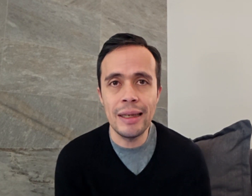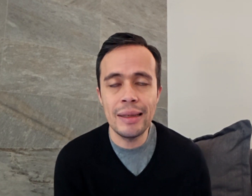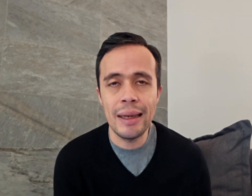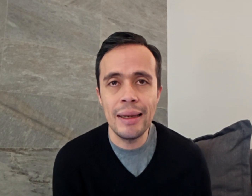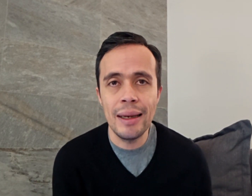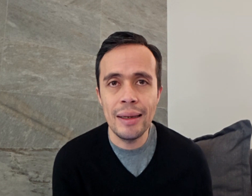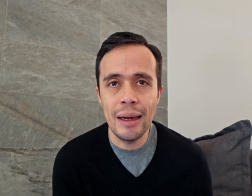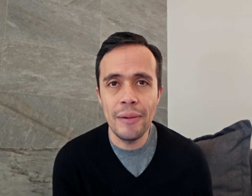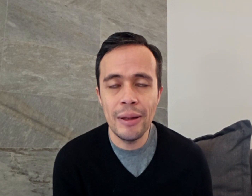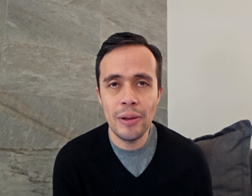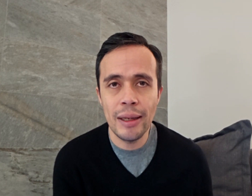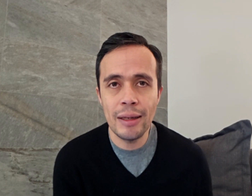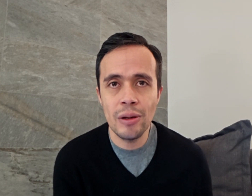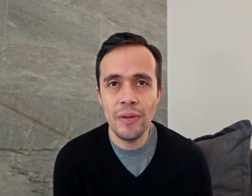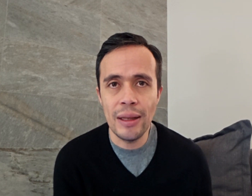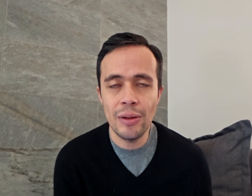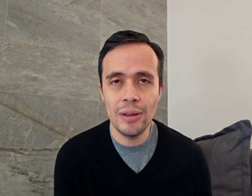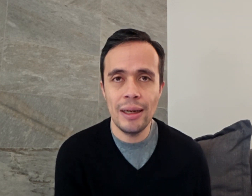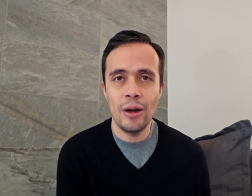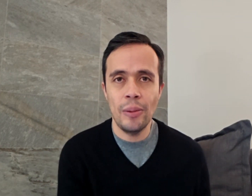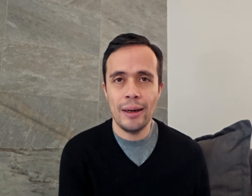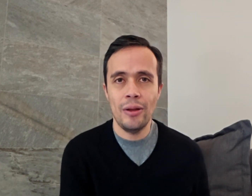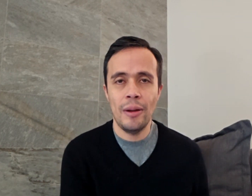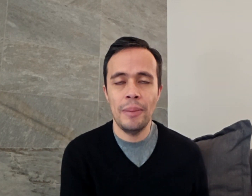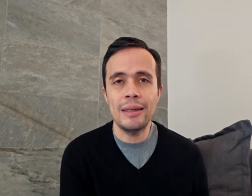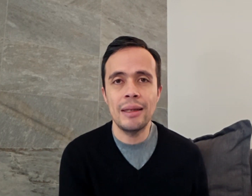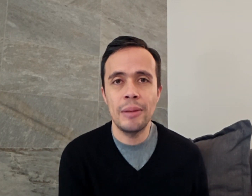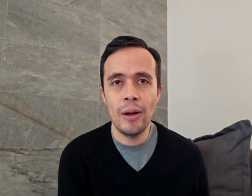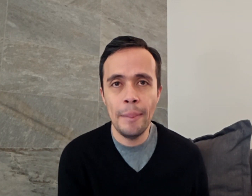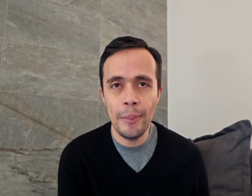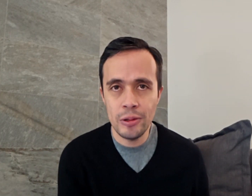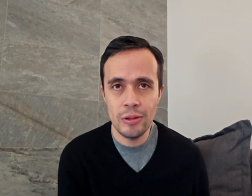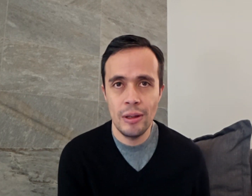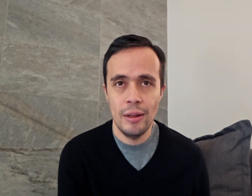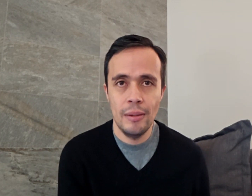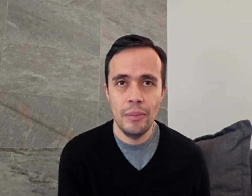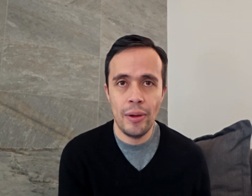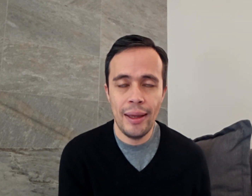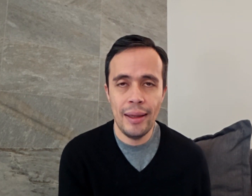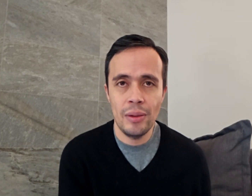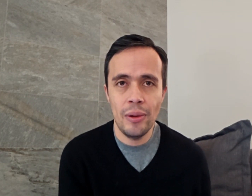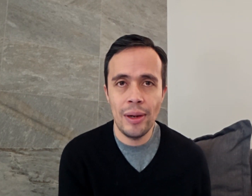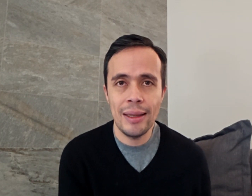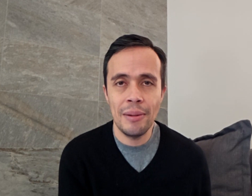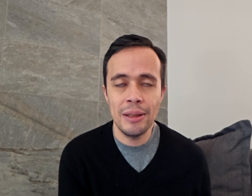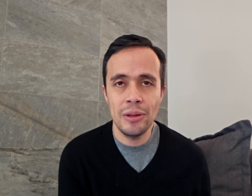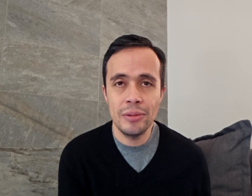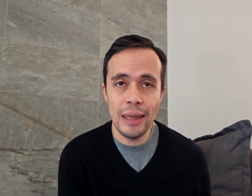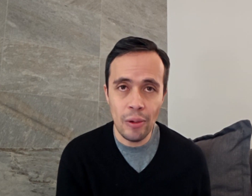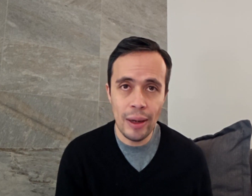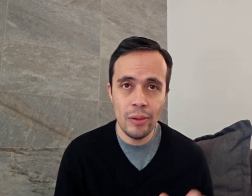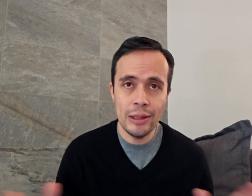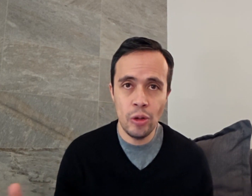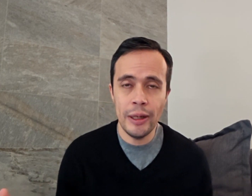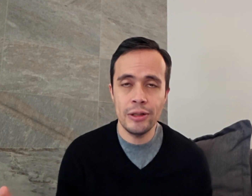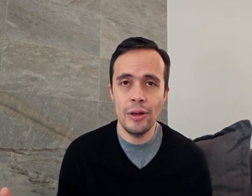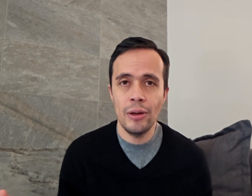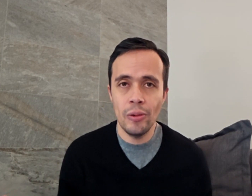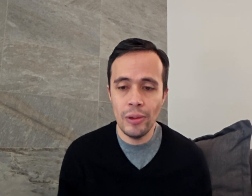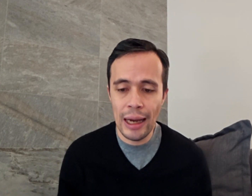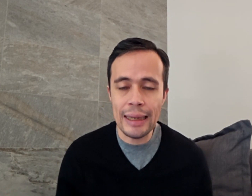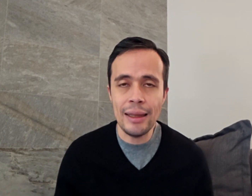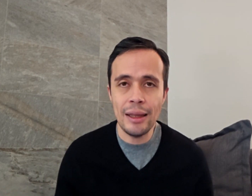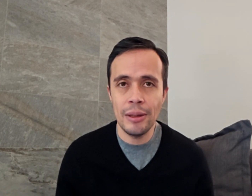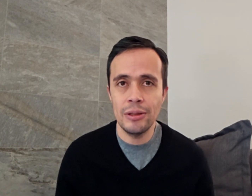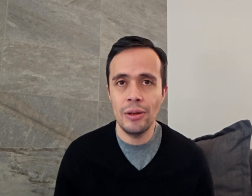estuvo presente en el evento de ayer. Solo faltó la gobernadora panista Maru Campos porque tuvo una intervención, de acuerdo a su